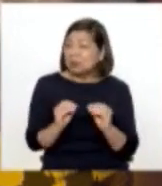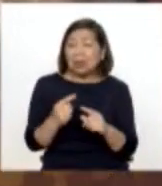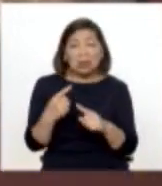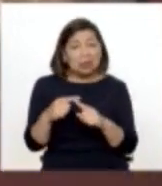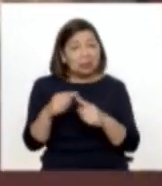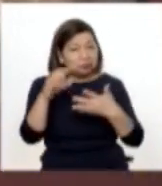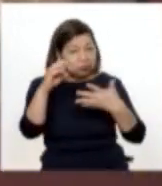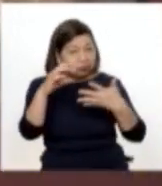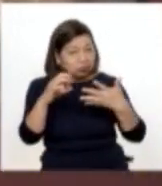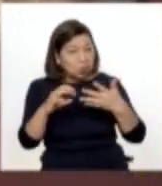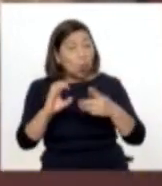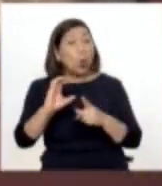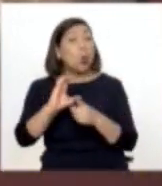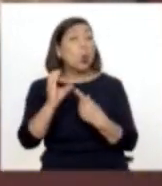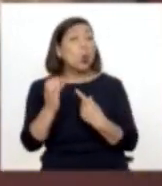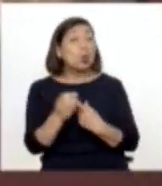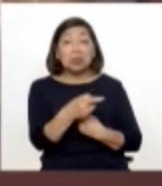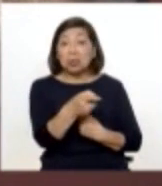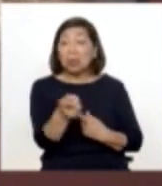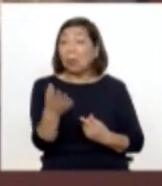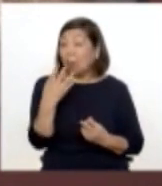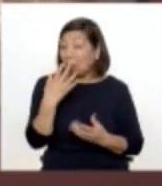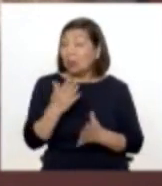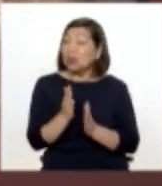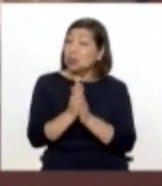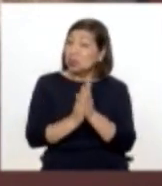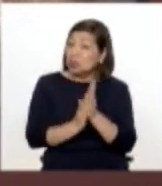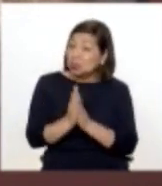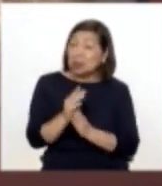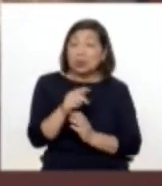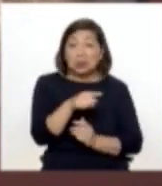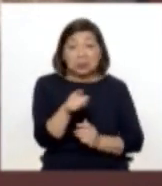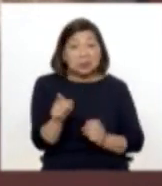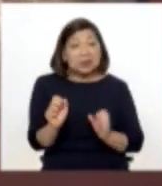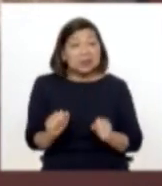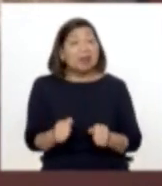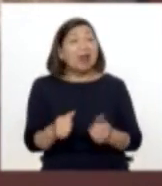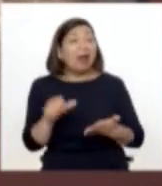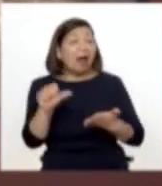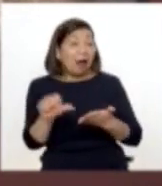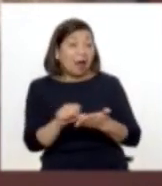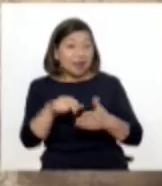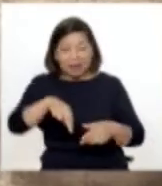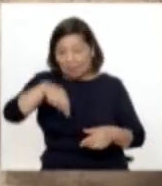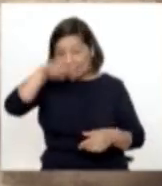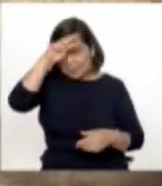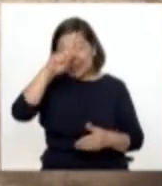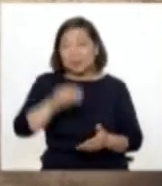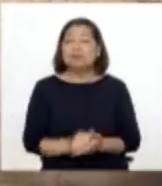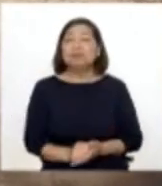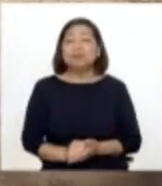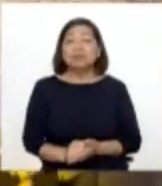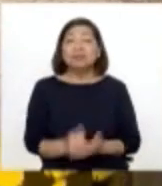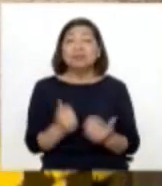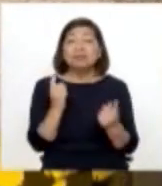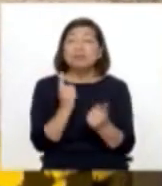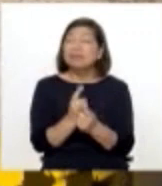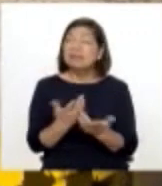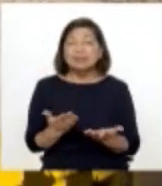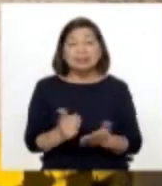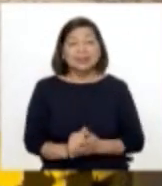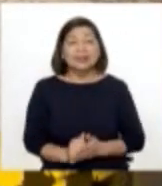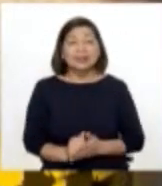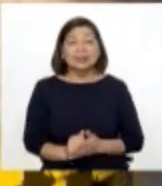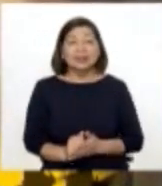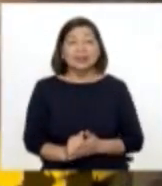distintas alternativas culturales para que ustedes puedan disfrutar y puedan consumir arte en nuestro país. Nos encontramos en la galería del